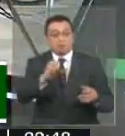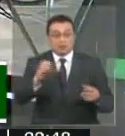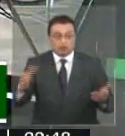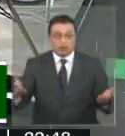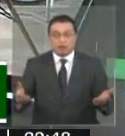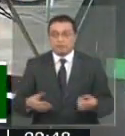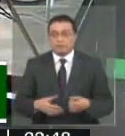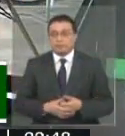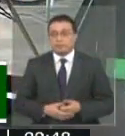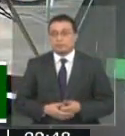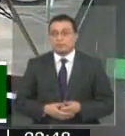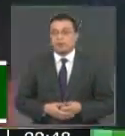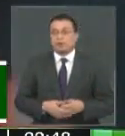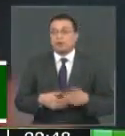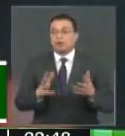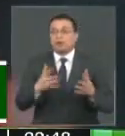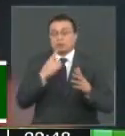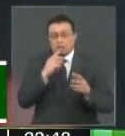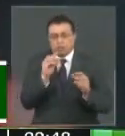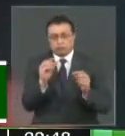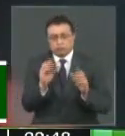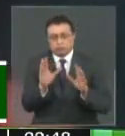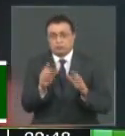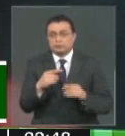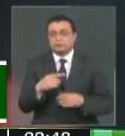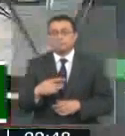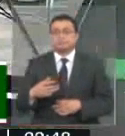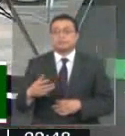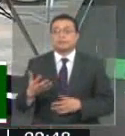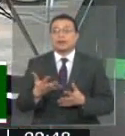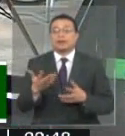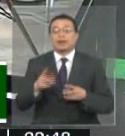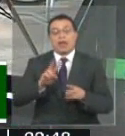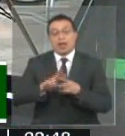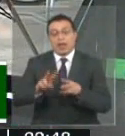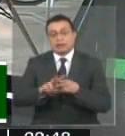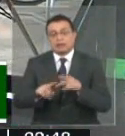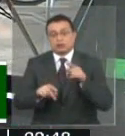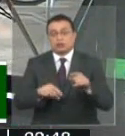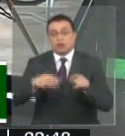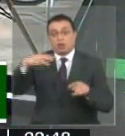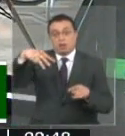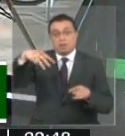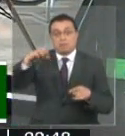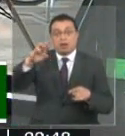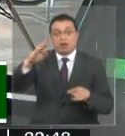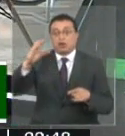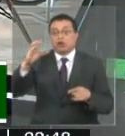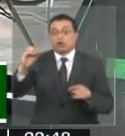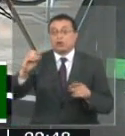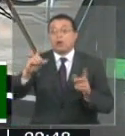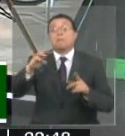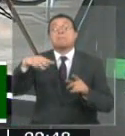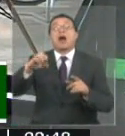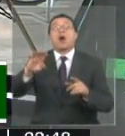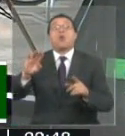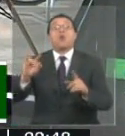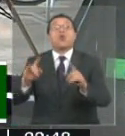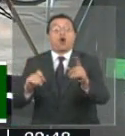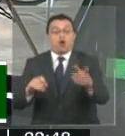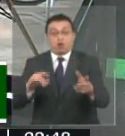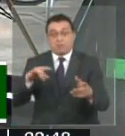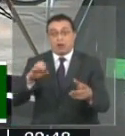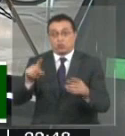la comunidad. ¿Puedo intervenir? Sí, por favor. Muy poquito. Lo que está haciendo Mauro, ¿cierto? Mauro, perdón, disculpa.